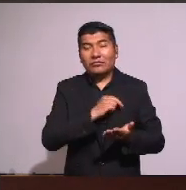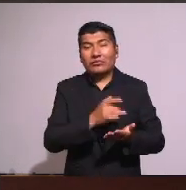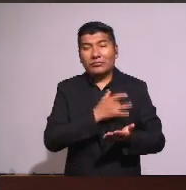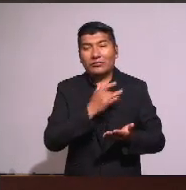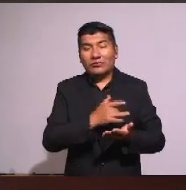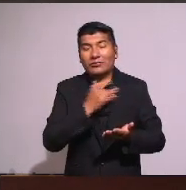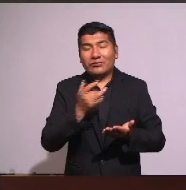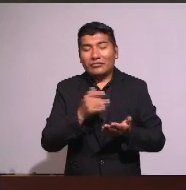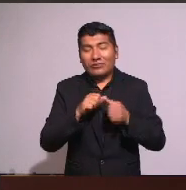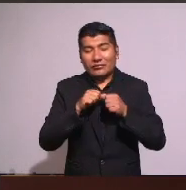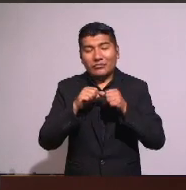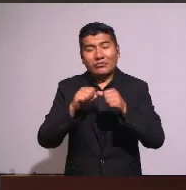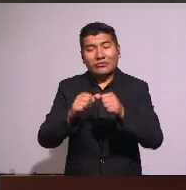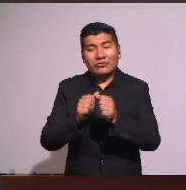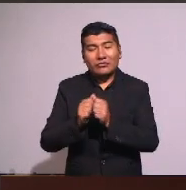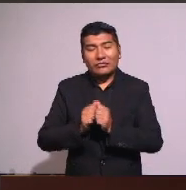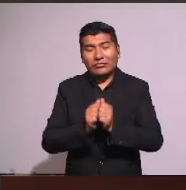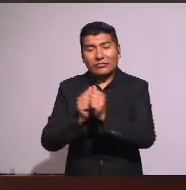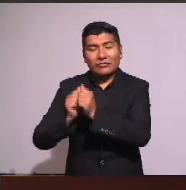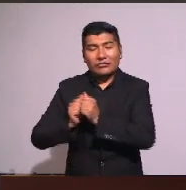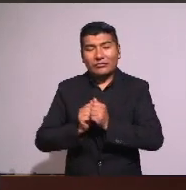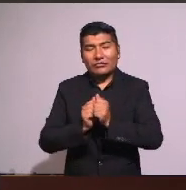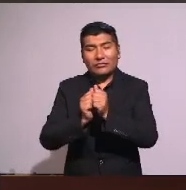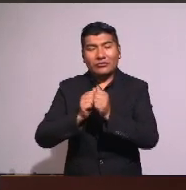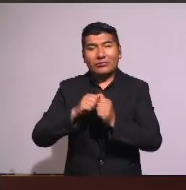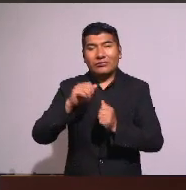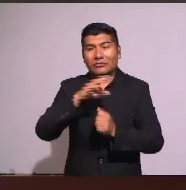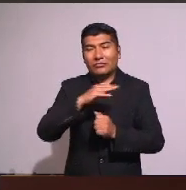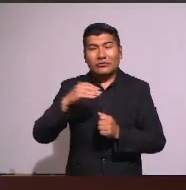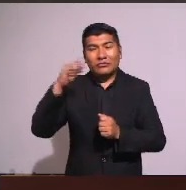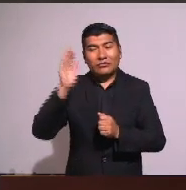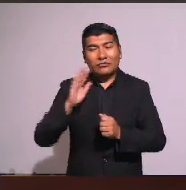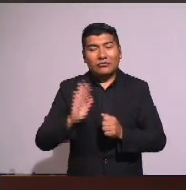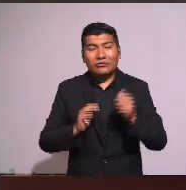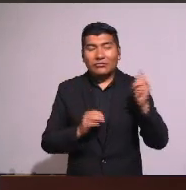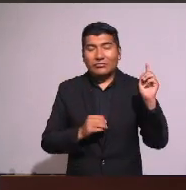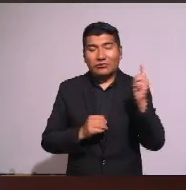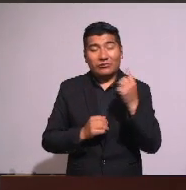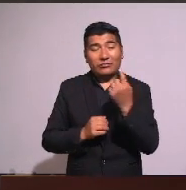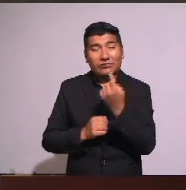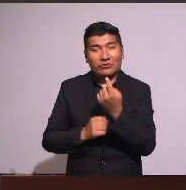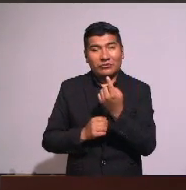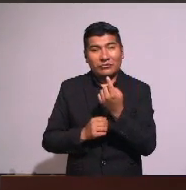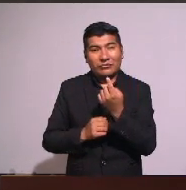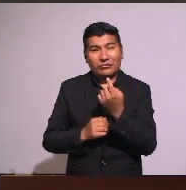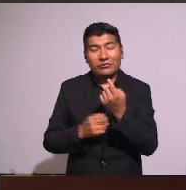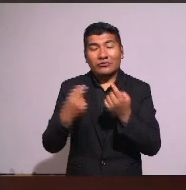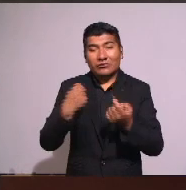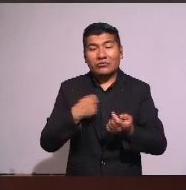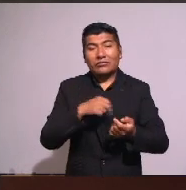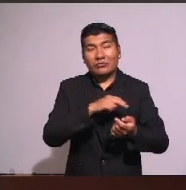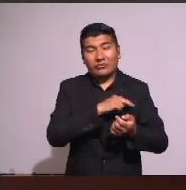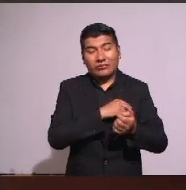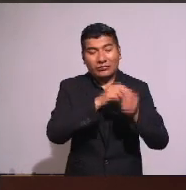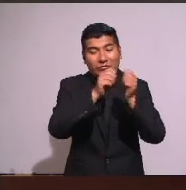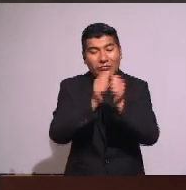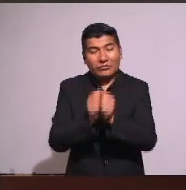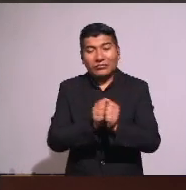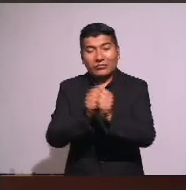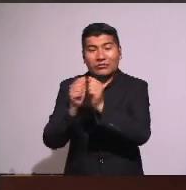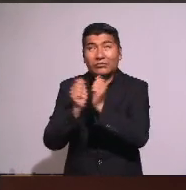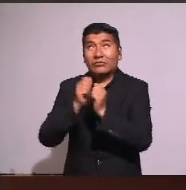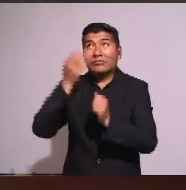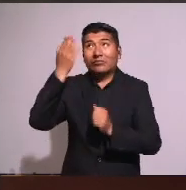motivados y acompañados y nunca solos. Dejémonos